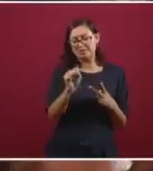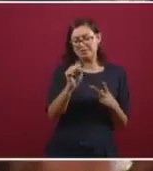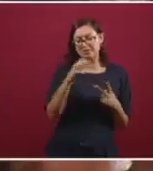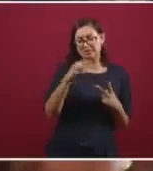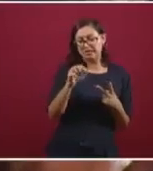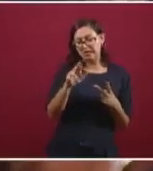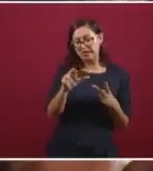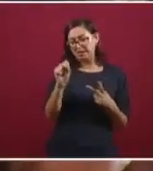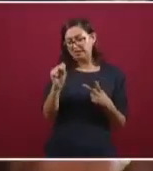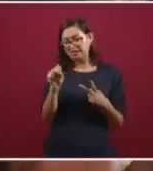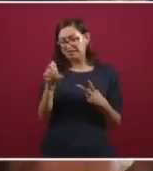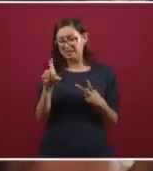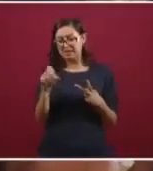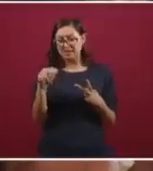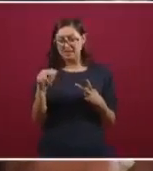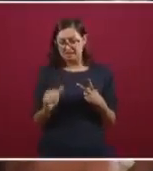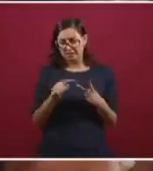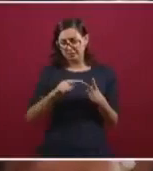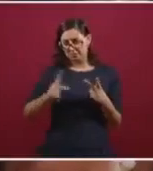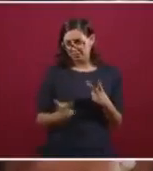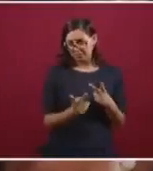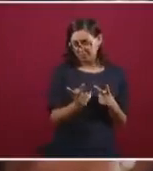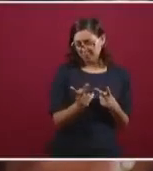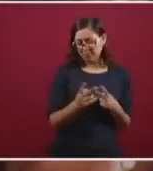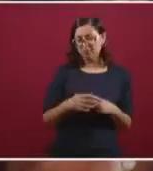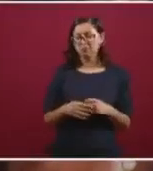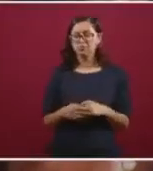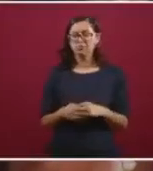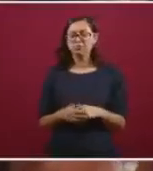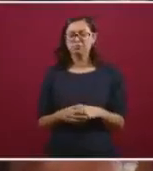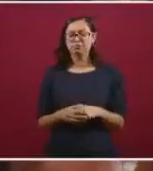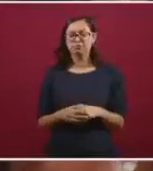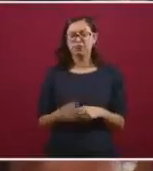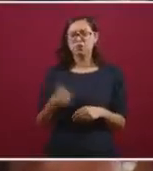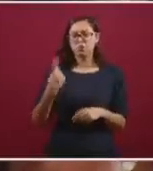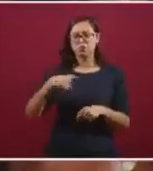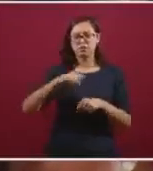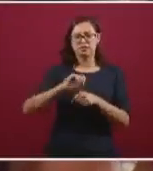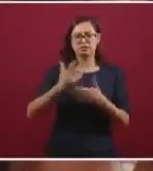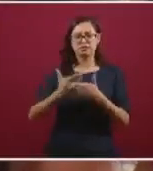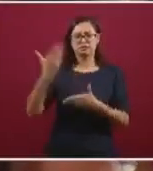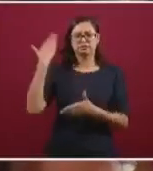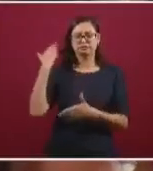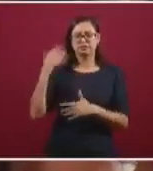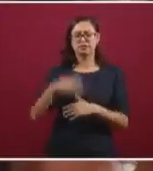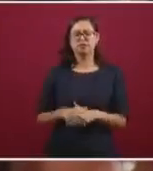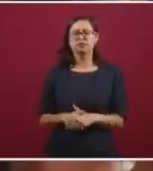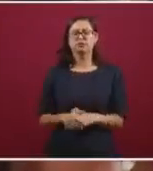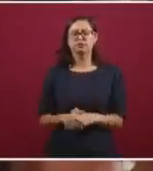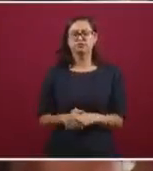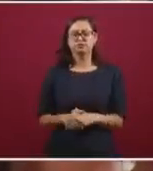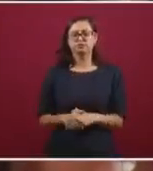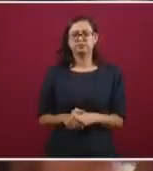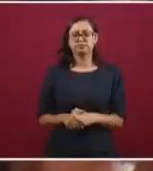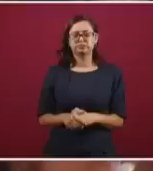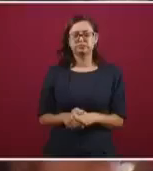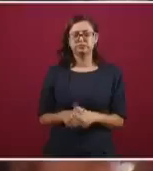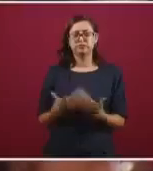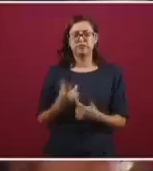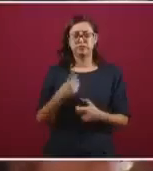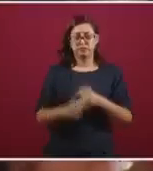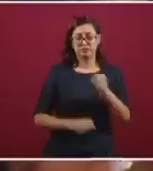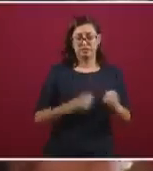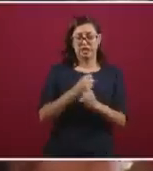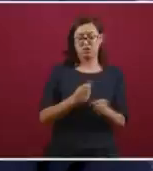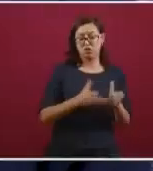secretario de la Defensa. De la semana pasada le decía que a la primera mitad del año se